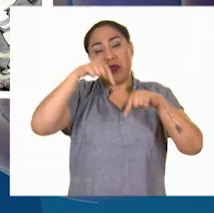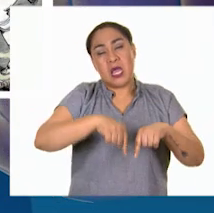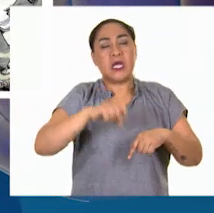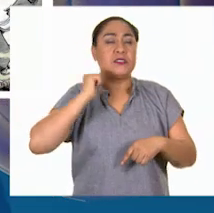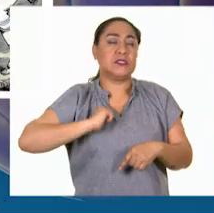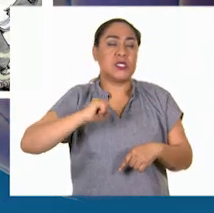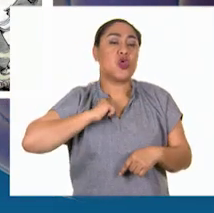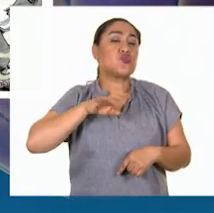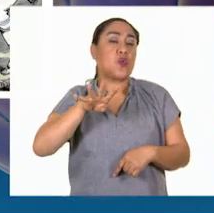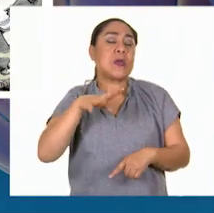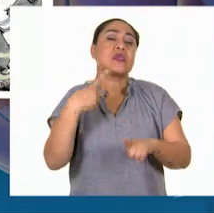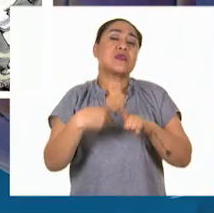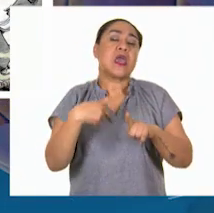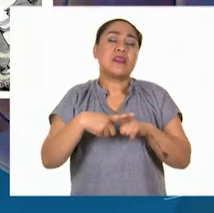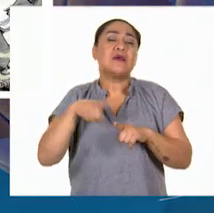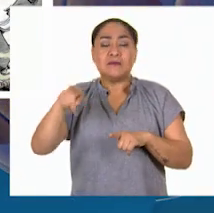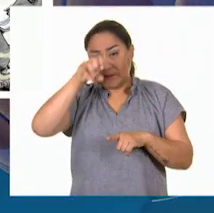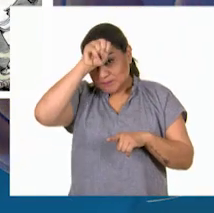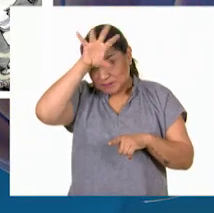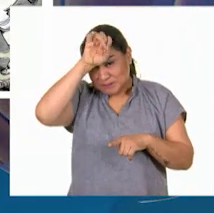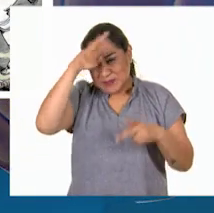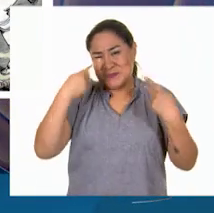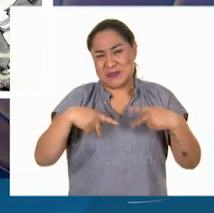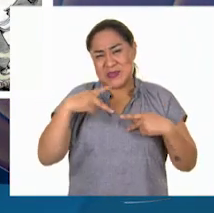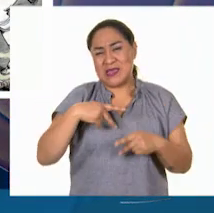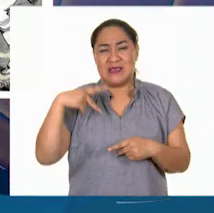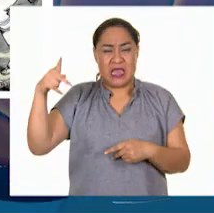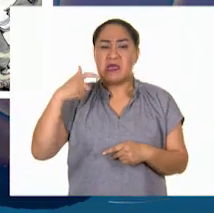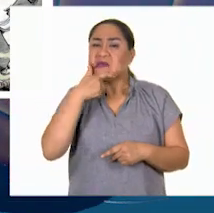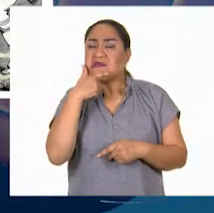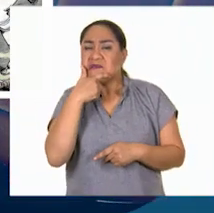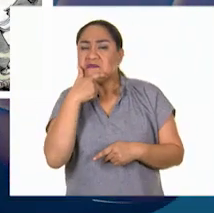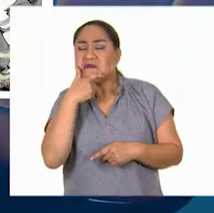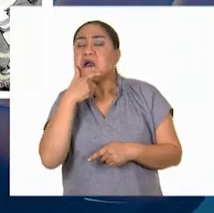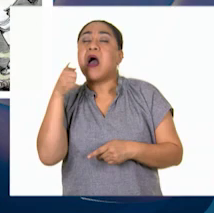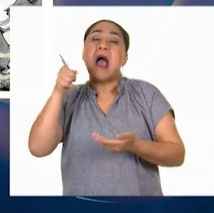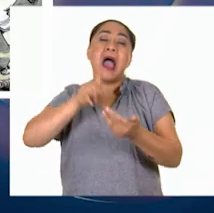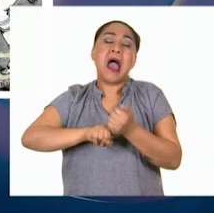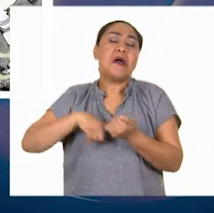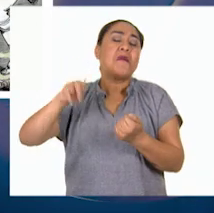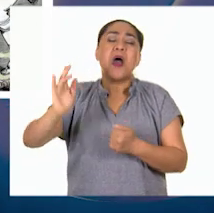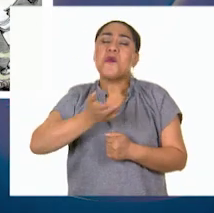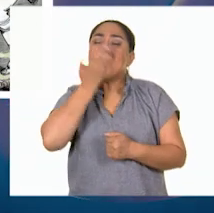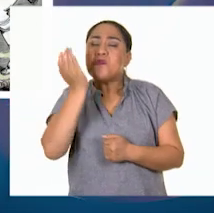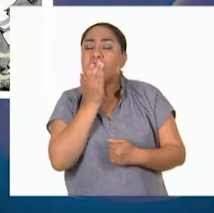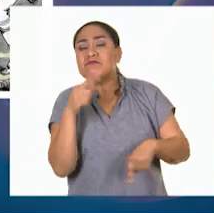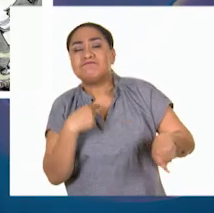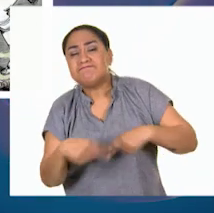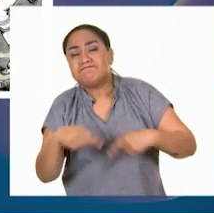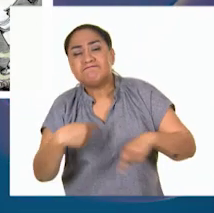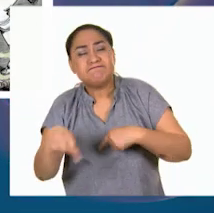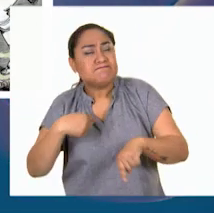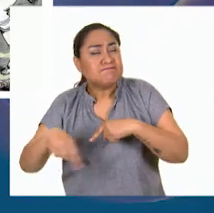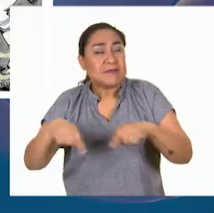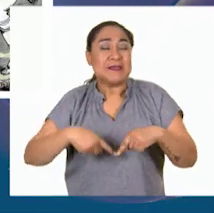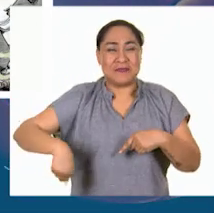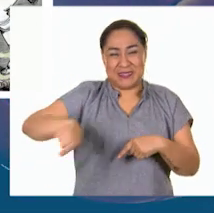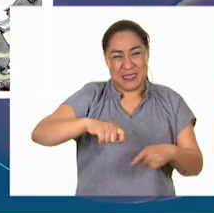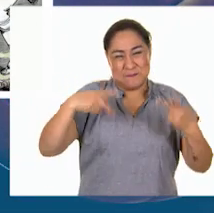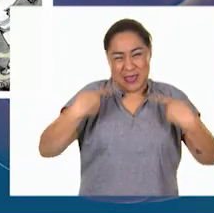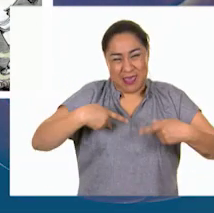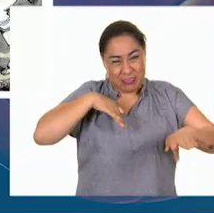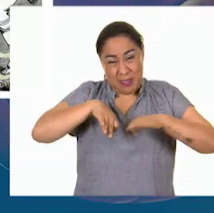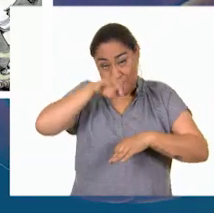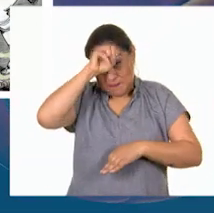XIX traído por los mineros ingleses, para quienes este ya era un pasatiempo de lo más común. Entre los trabajadores de las